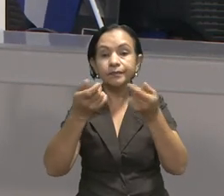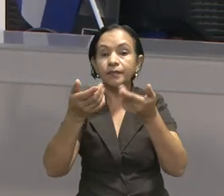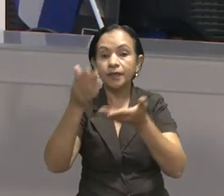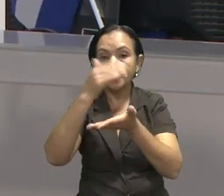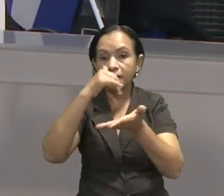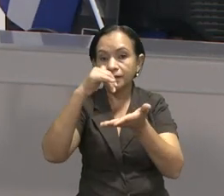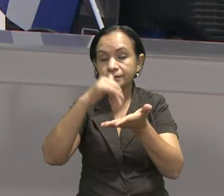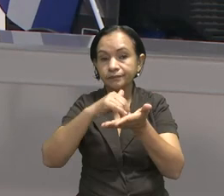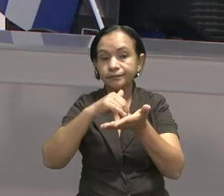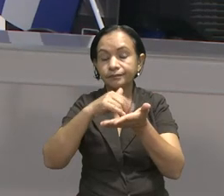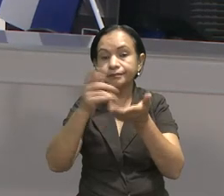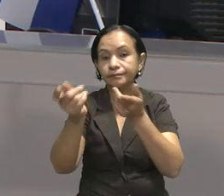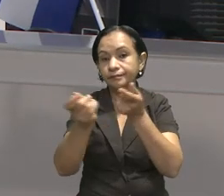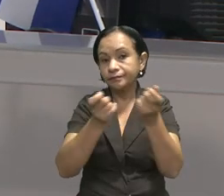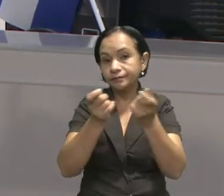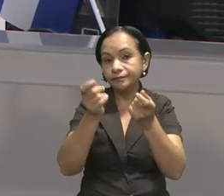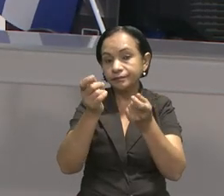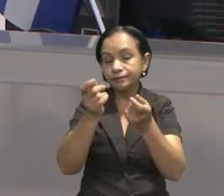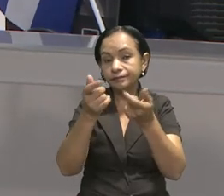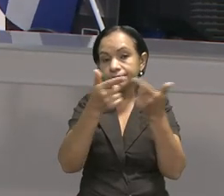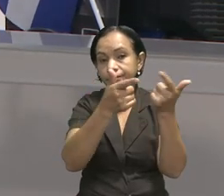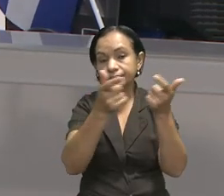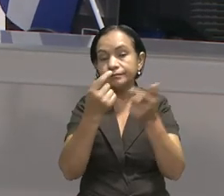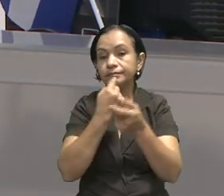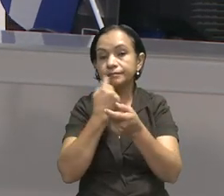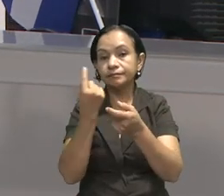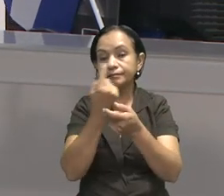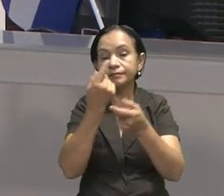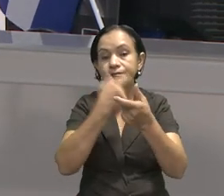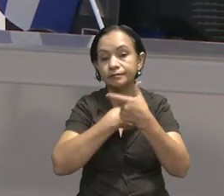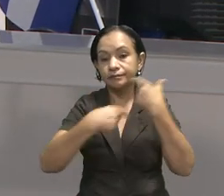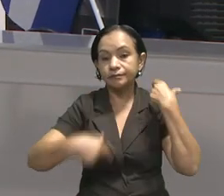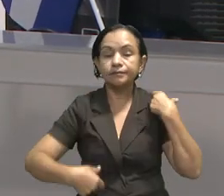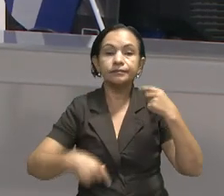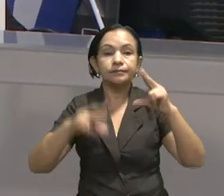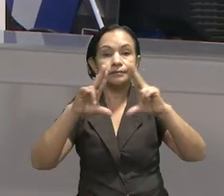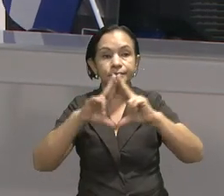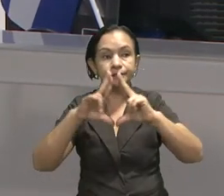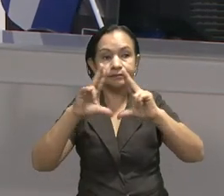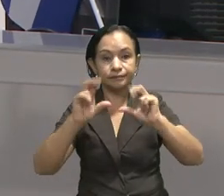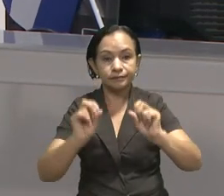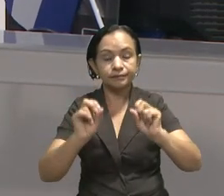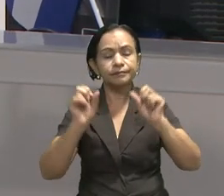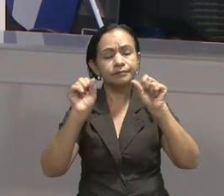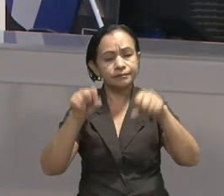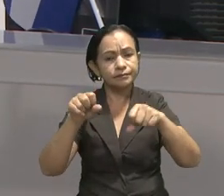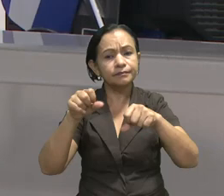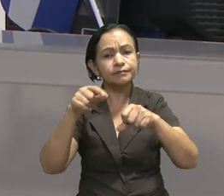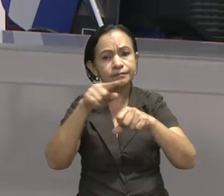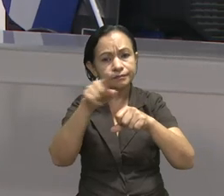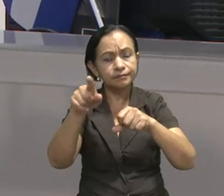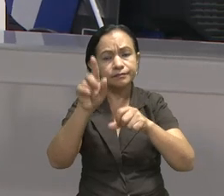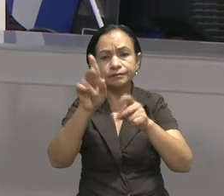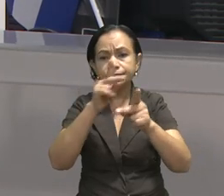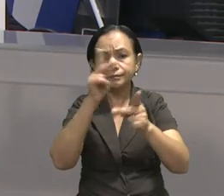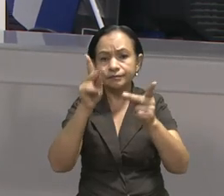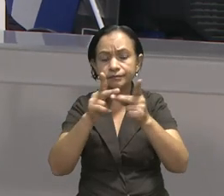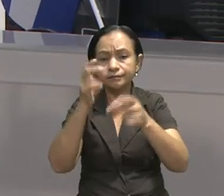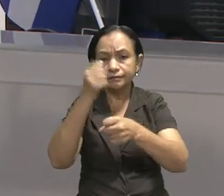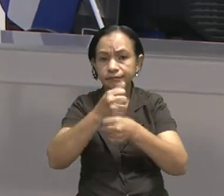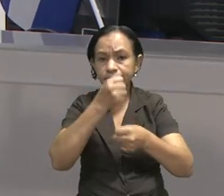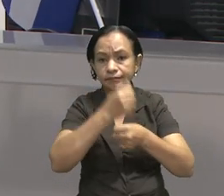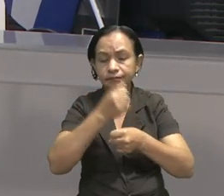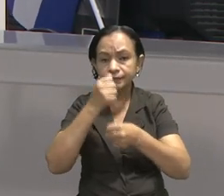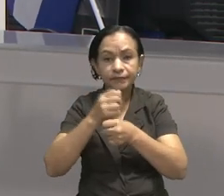descentralizada bajo la rectoría sectorial de la Presidencia de la República, que le permita de forma efectiva y eficiente